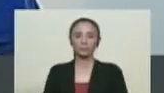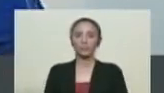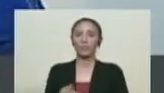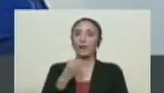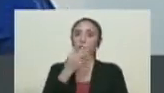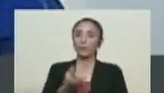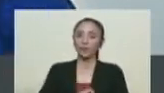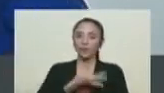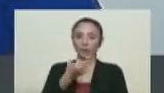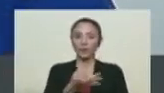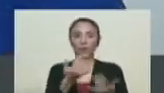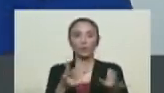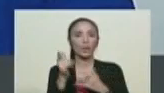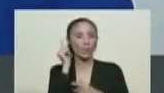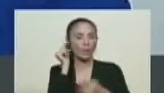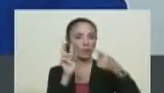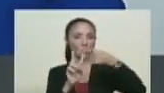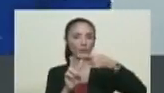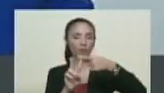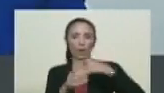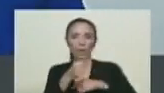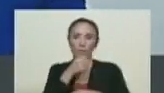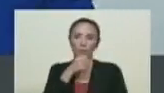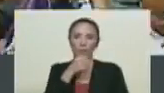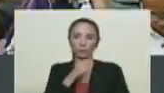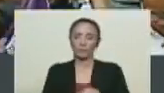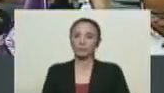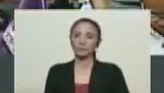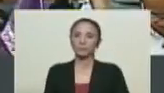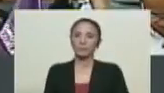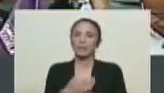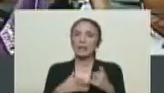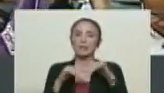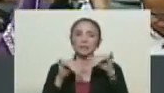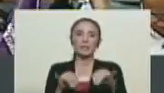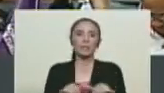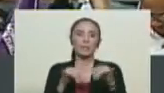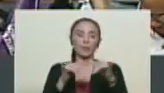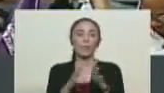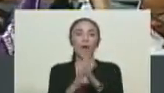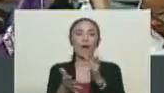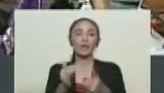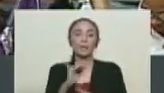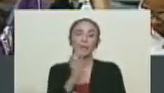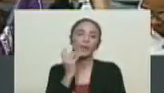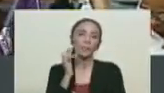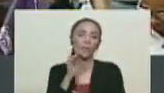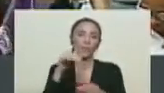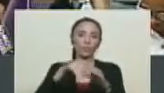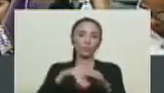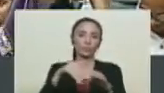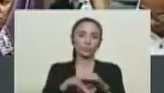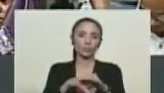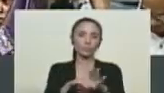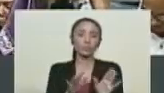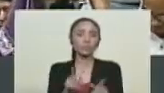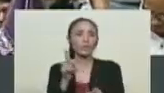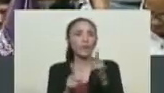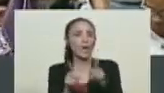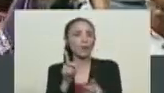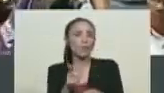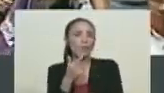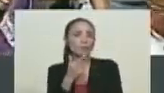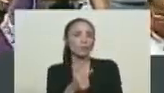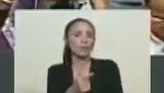tardes. Melanie Moncada por Venezolana de Televisión. Cada vez que se acerca un evento electoral, quienes adversan a la revolución incrementan